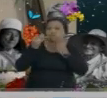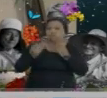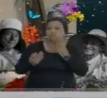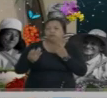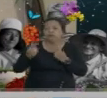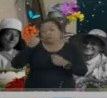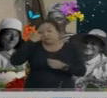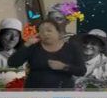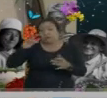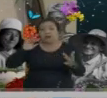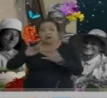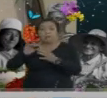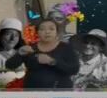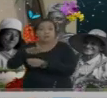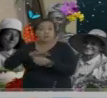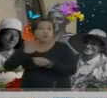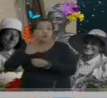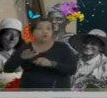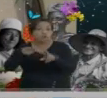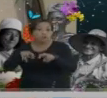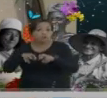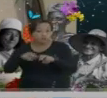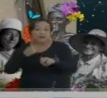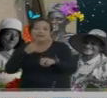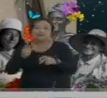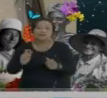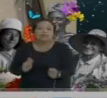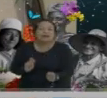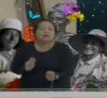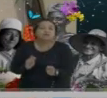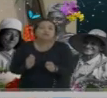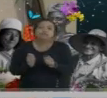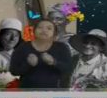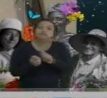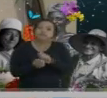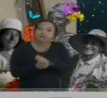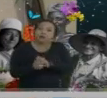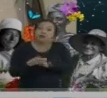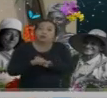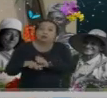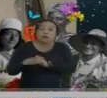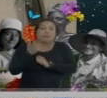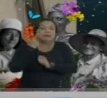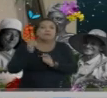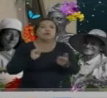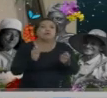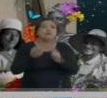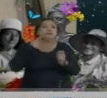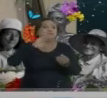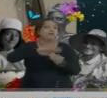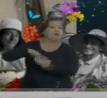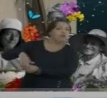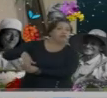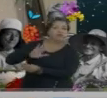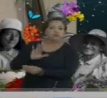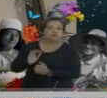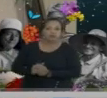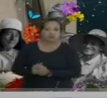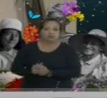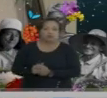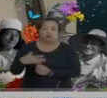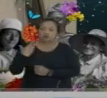cuando se habla de las de la transición es un sector que muchas veces queda fuera nosotros nos gusta hablar más que de transición justa de